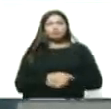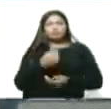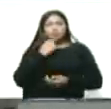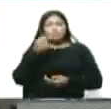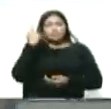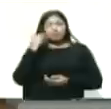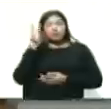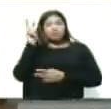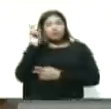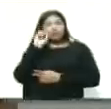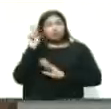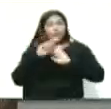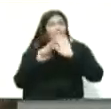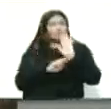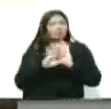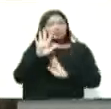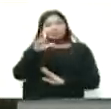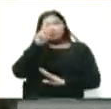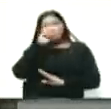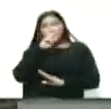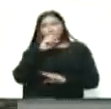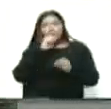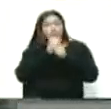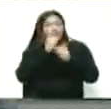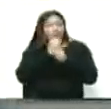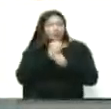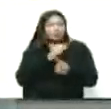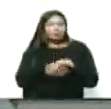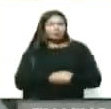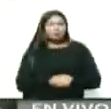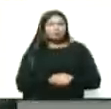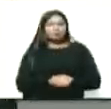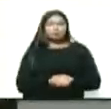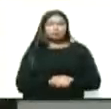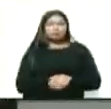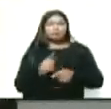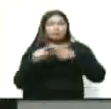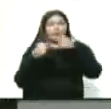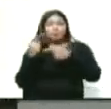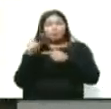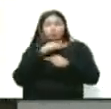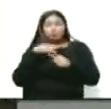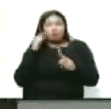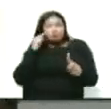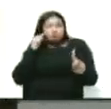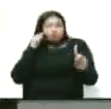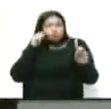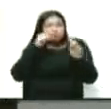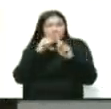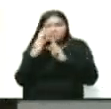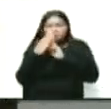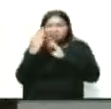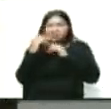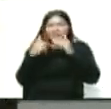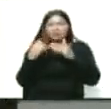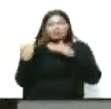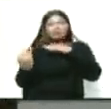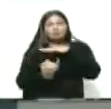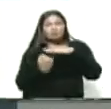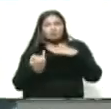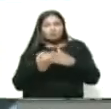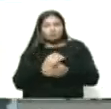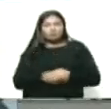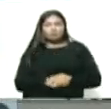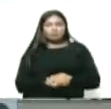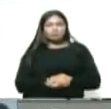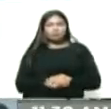viernes nosotros cumplimos 5 años de gestión, luego de haber sido designados al frente de esta institución